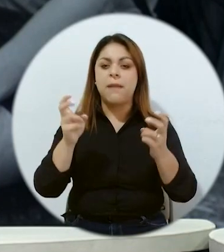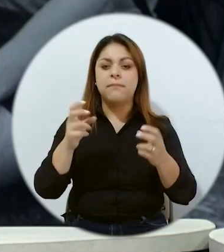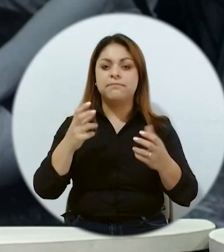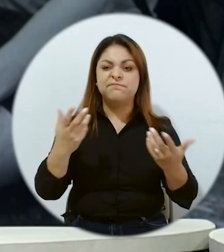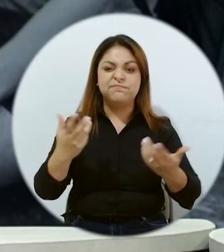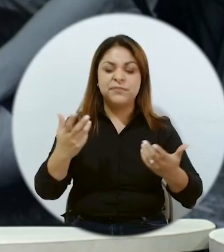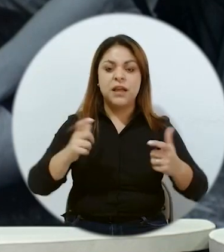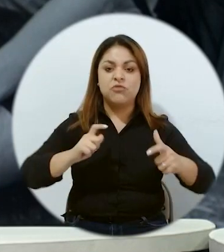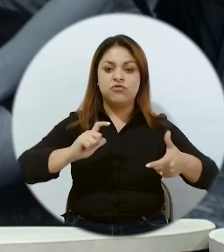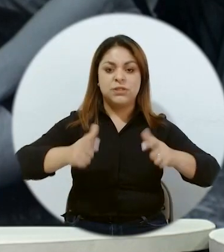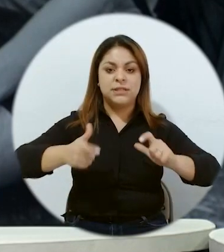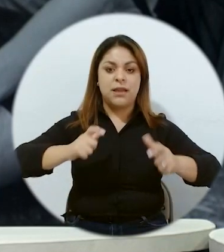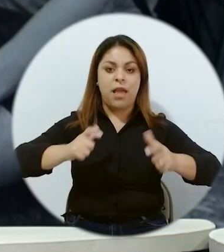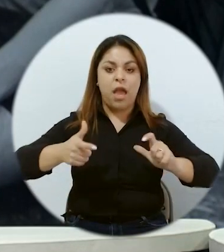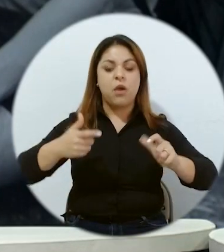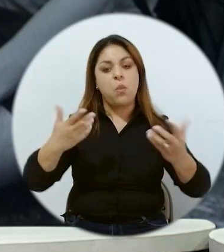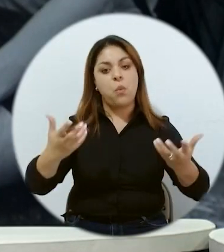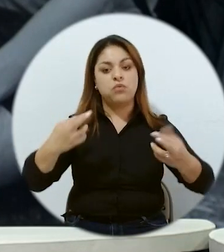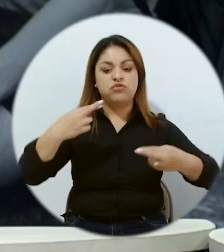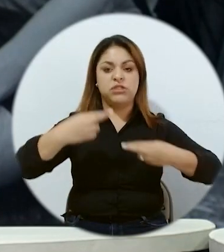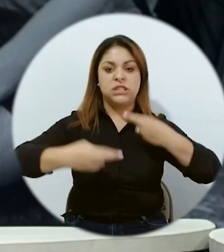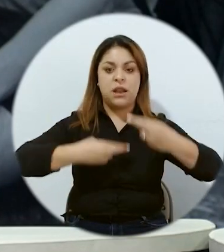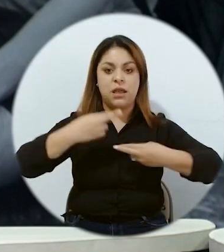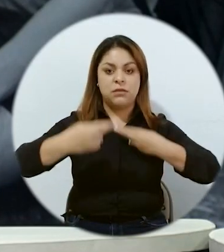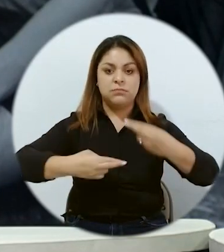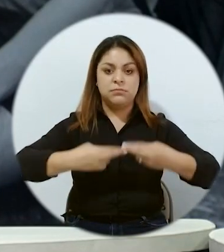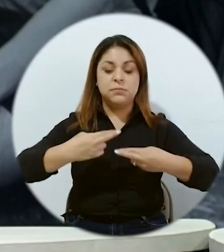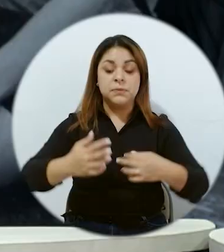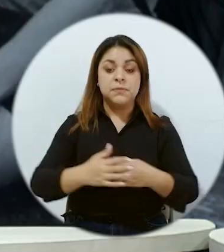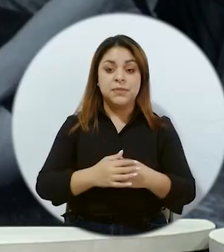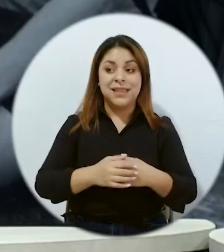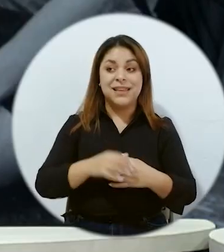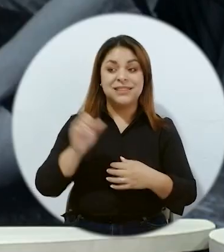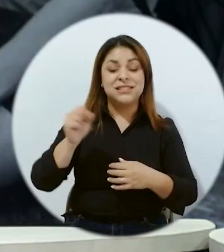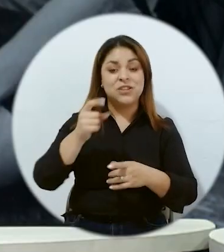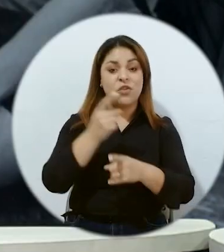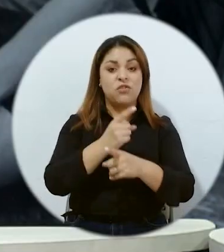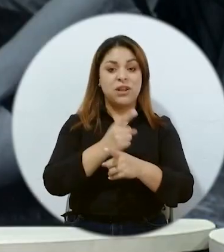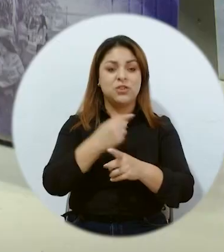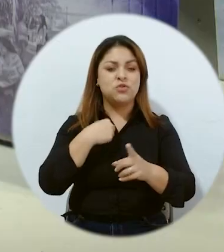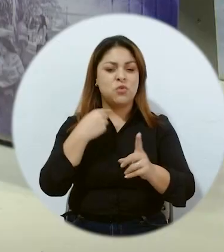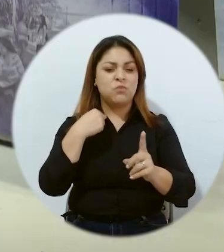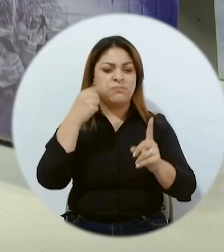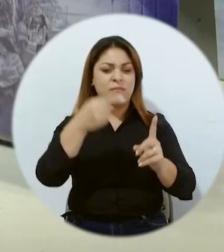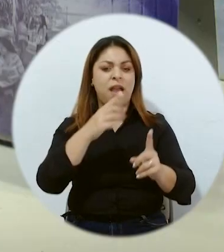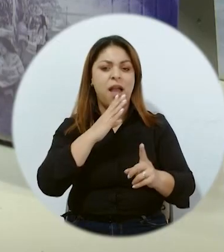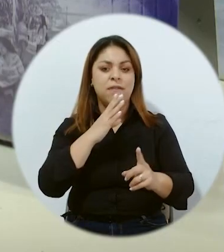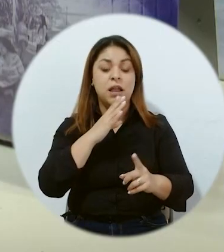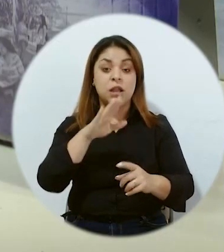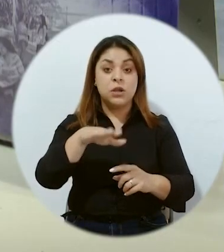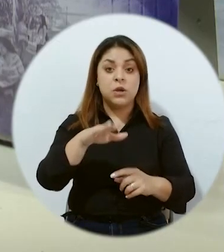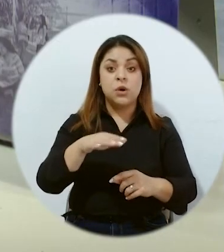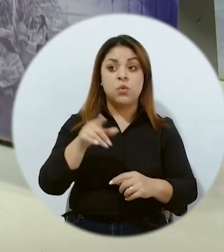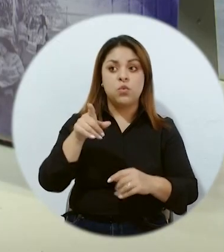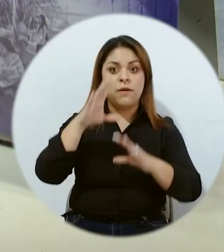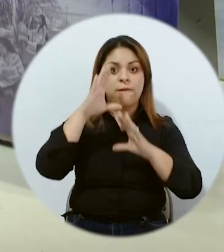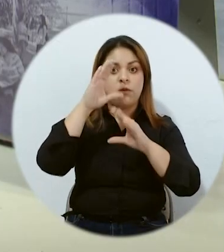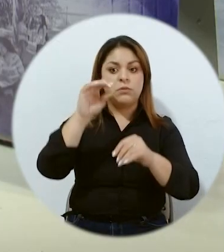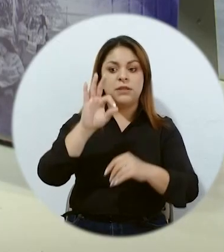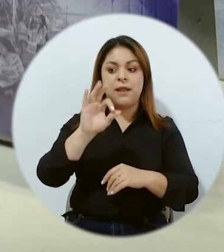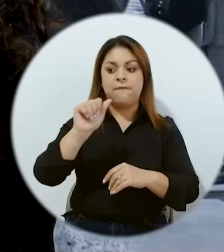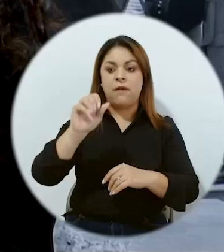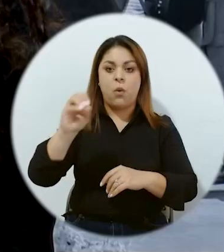ellas es precisamente el tema del reciclaje. Correcto. Acotando un poco a lo que decía Gerardo, voy